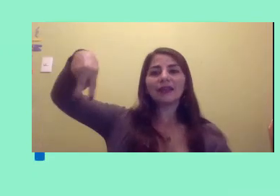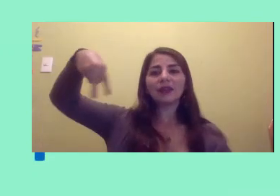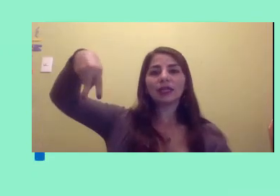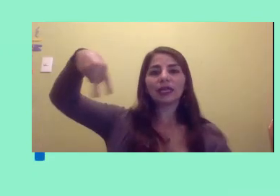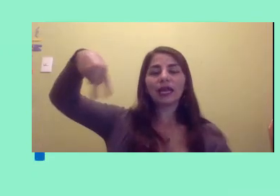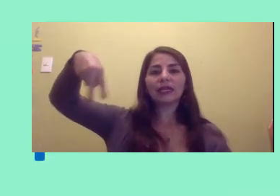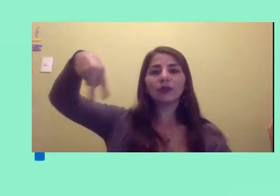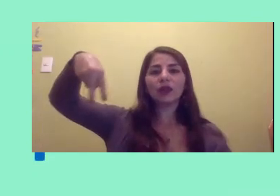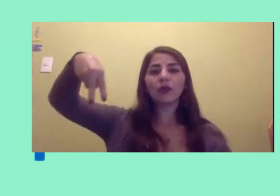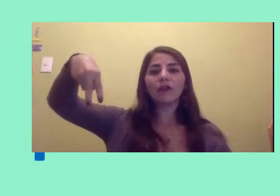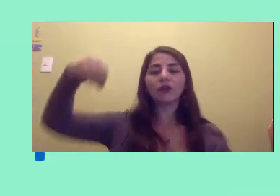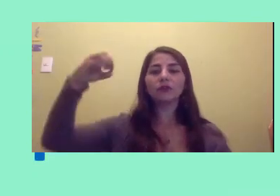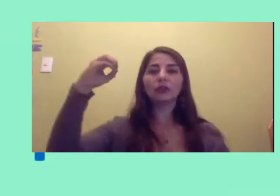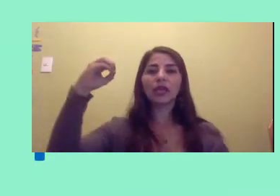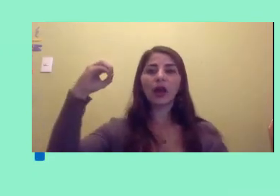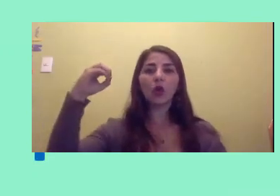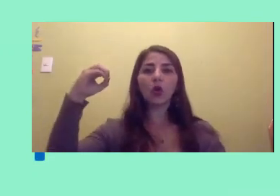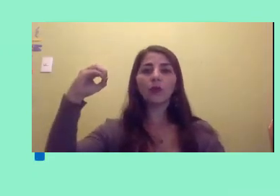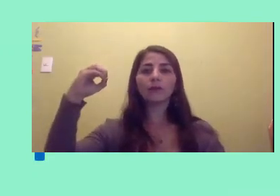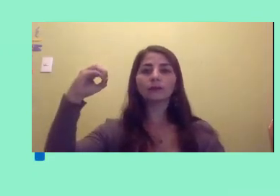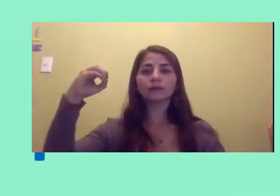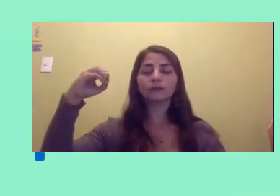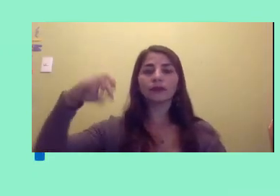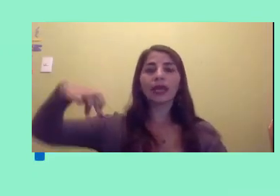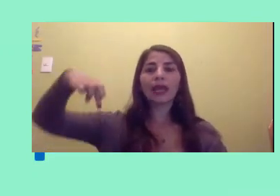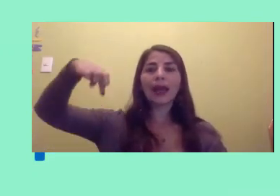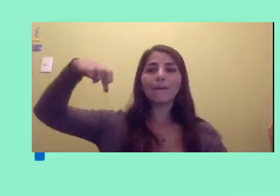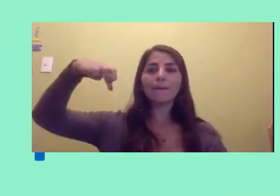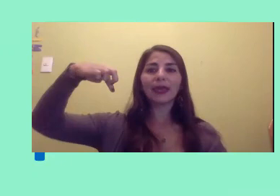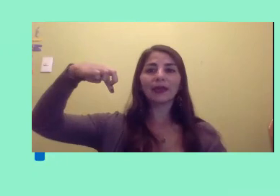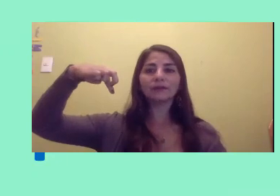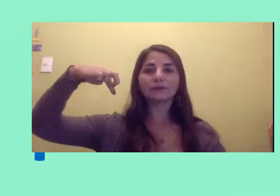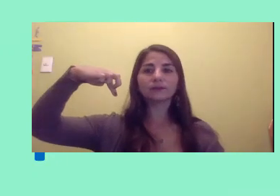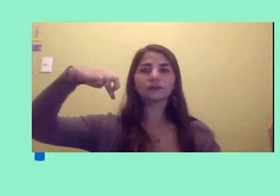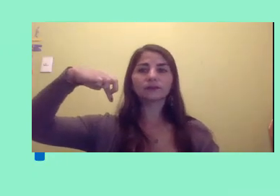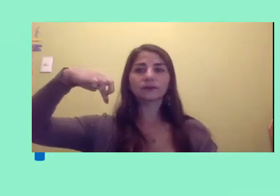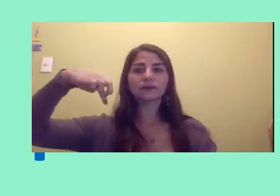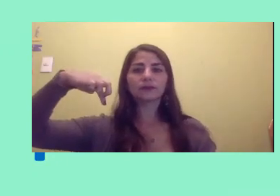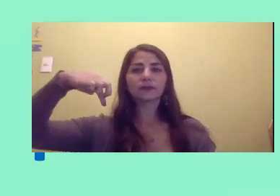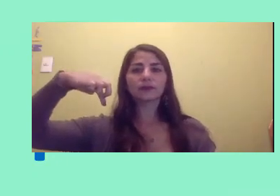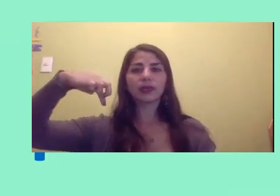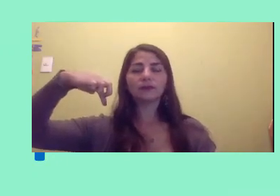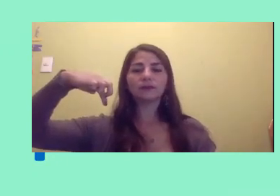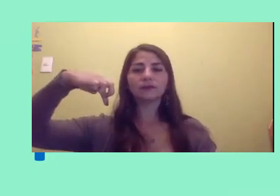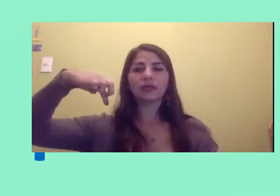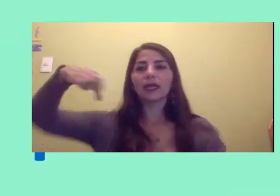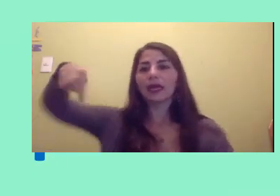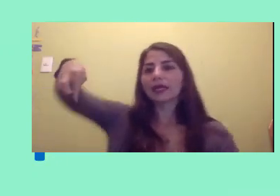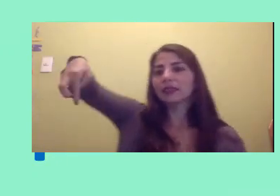La ñ, igual que la N, pero la muevo. La O, la P,